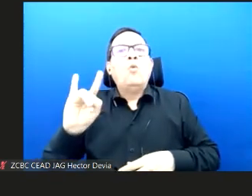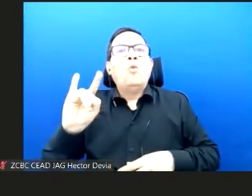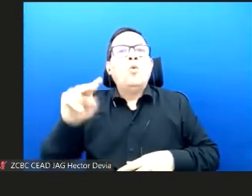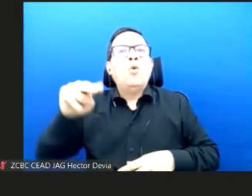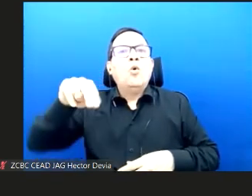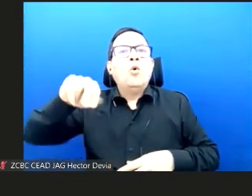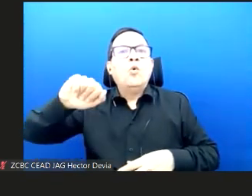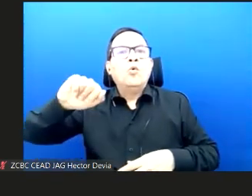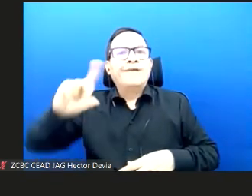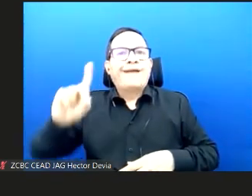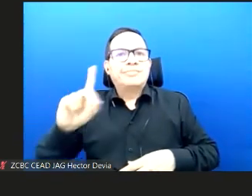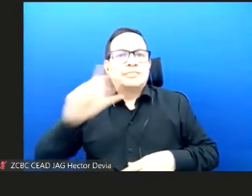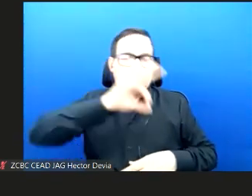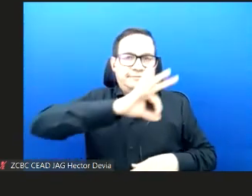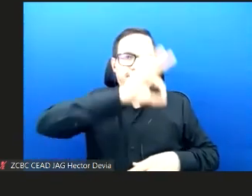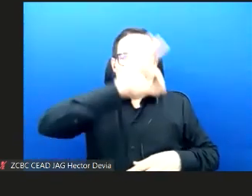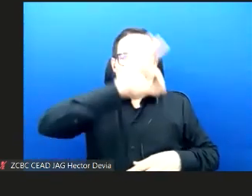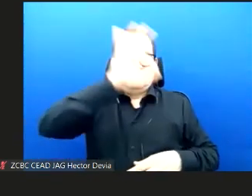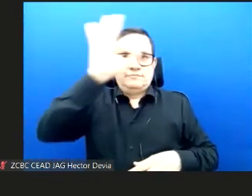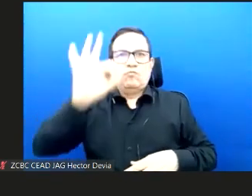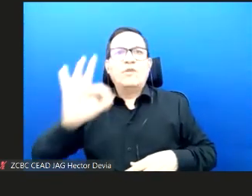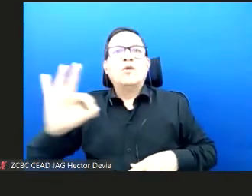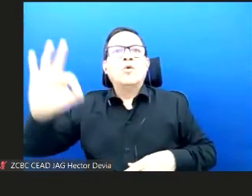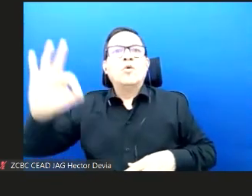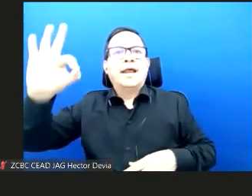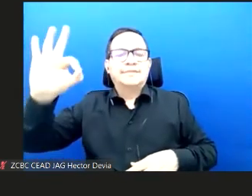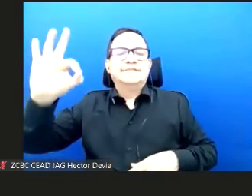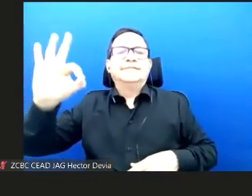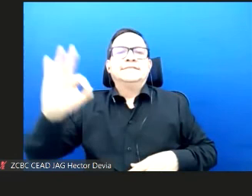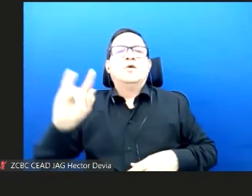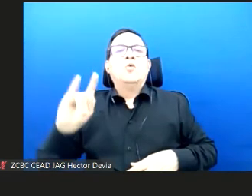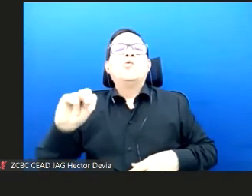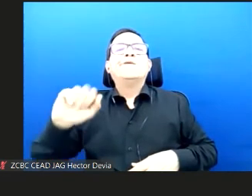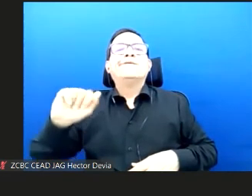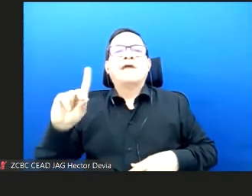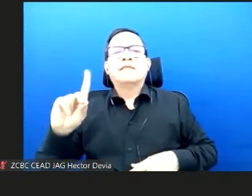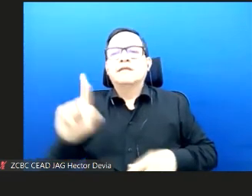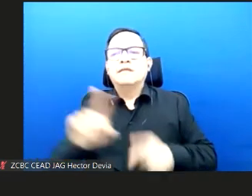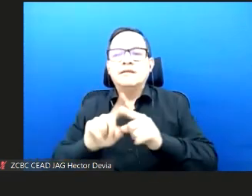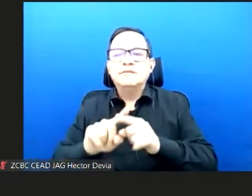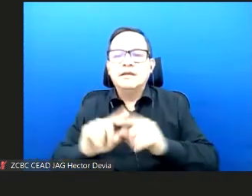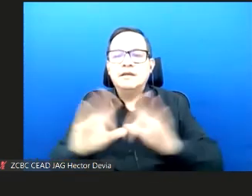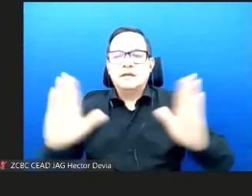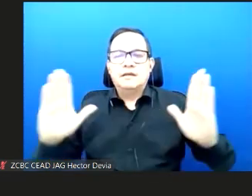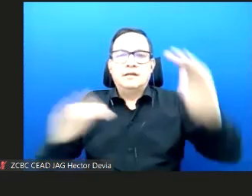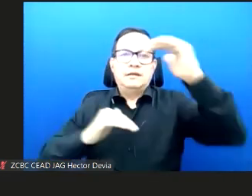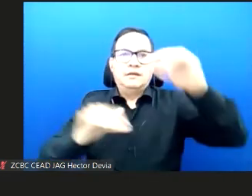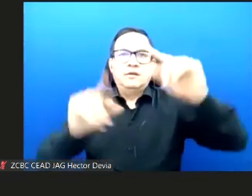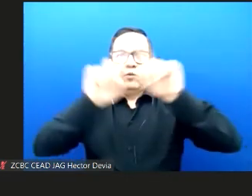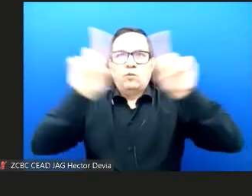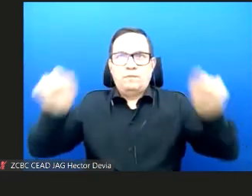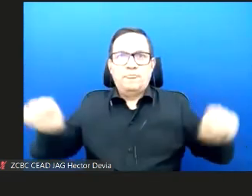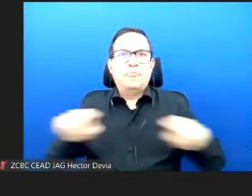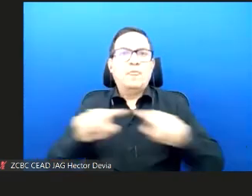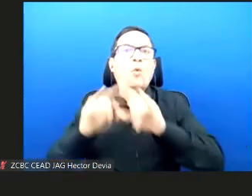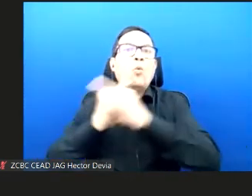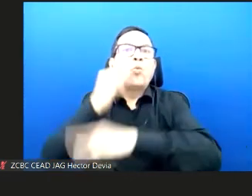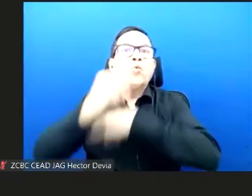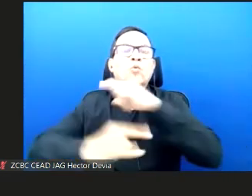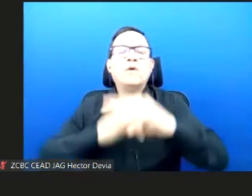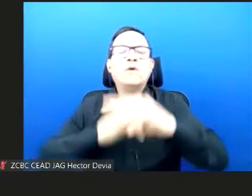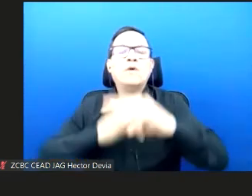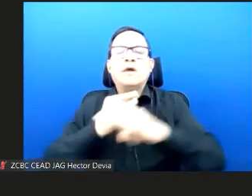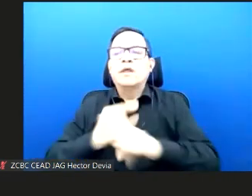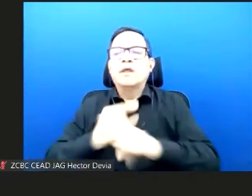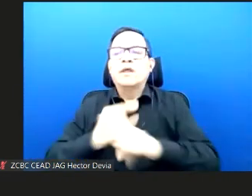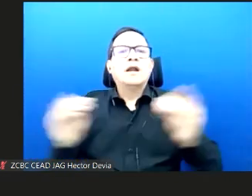120 estudiantes. Nuestra muestra es 120 estudiantes. Entonces, nuestro conjunto universal